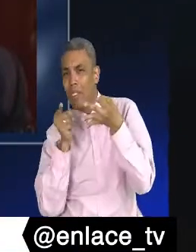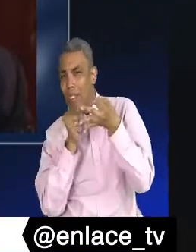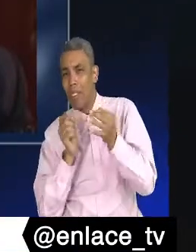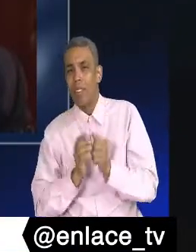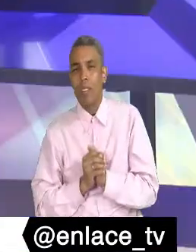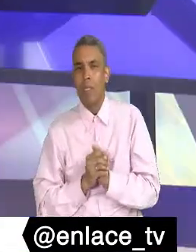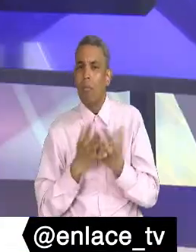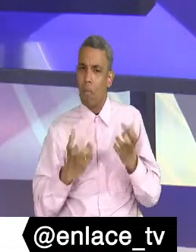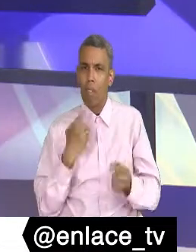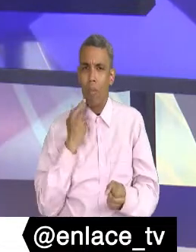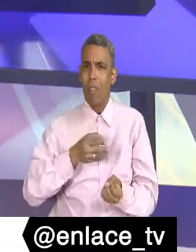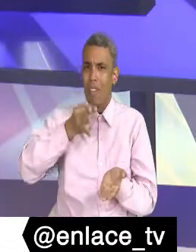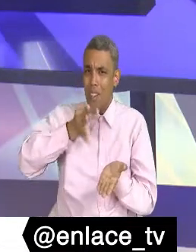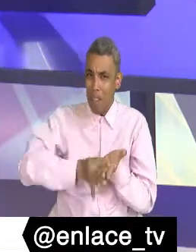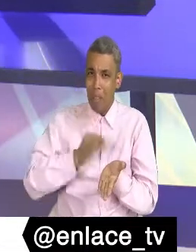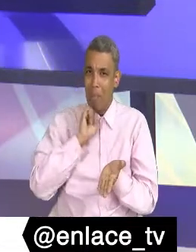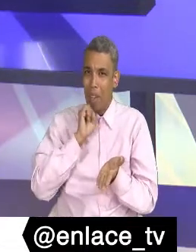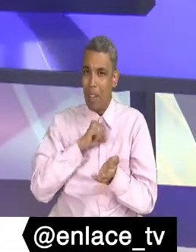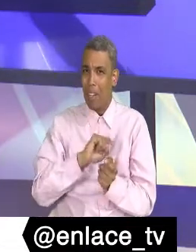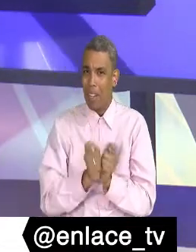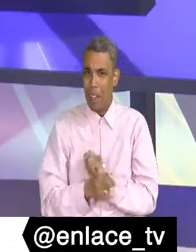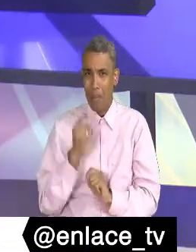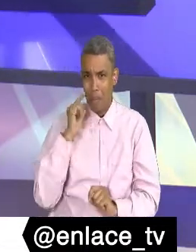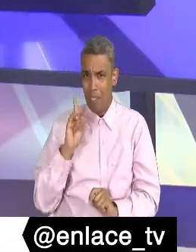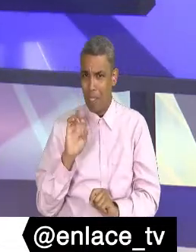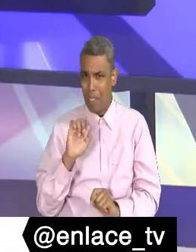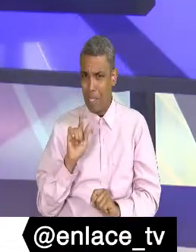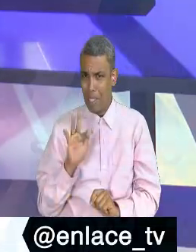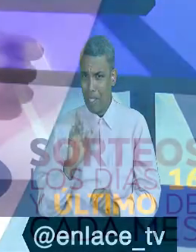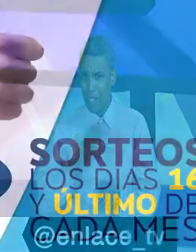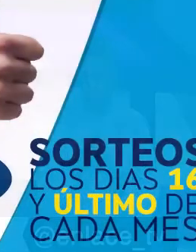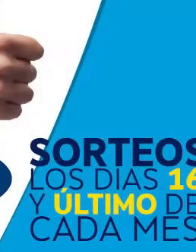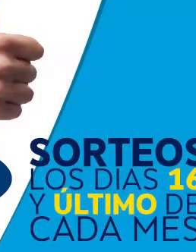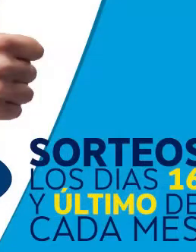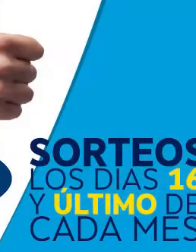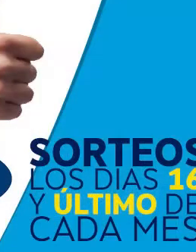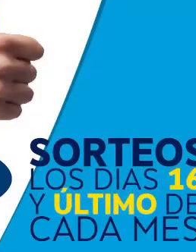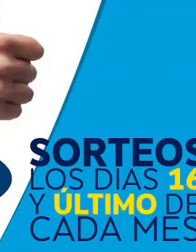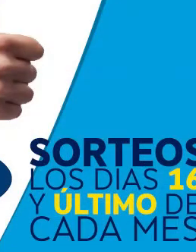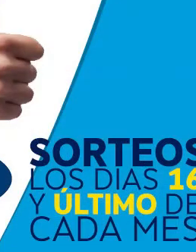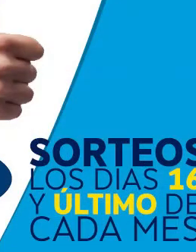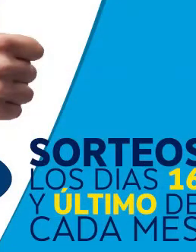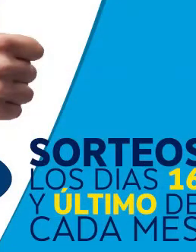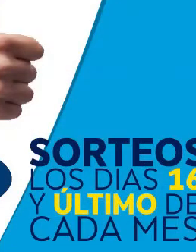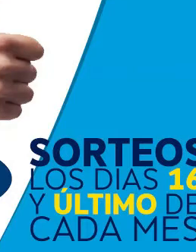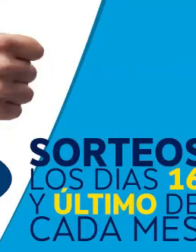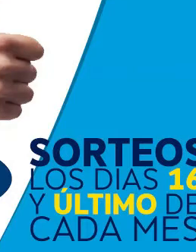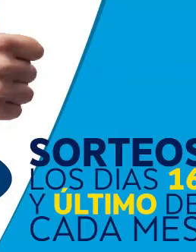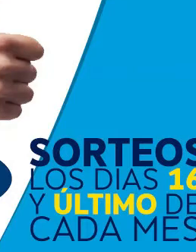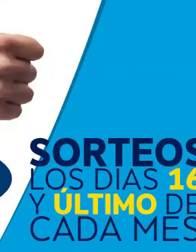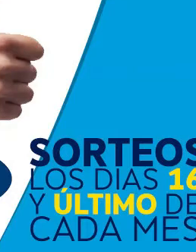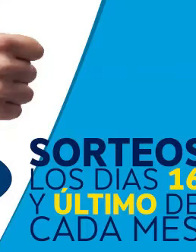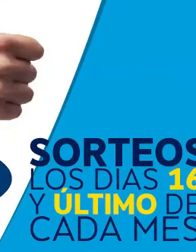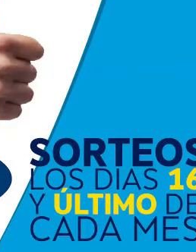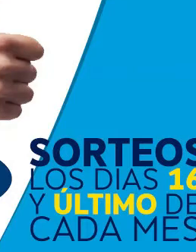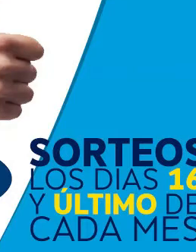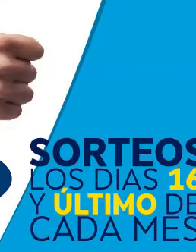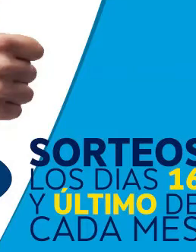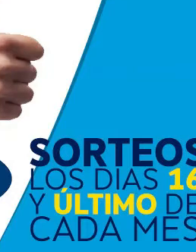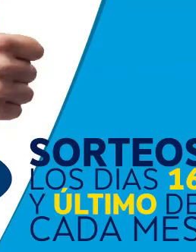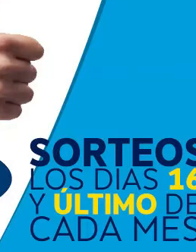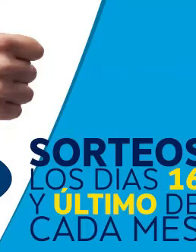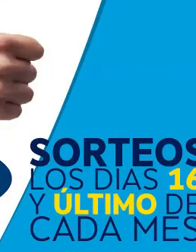negativo. Compre y registre sus facturas de Jumbo y de todas las marcas del Centro Comercial San Silvestre y sea uno de los 6 ganadores de una